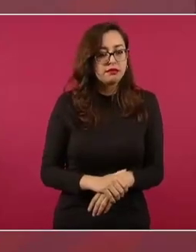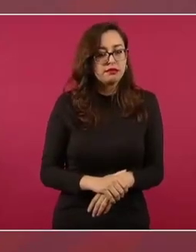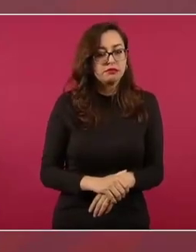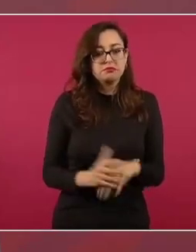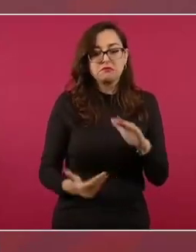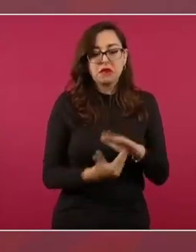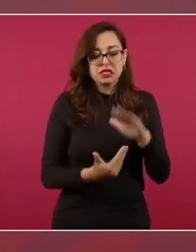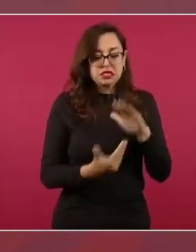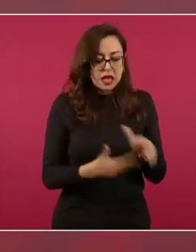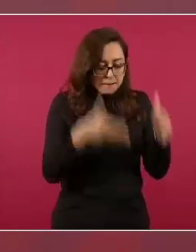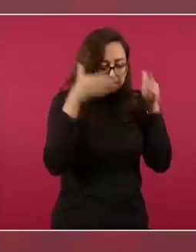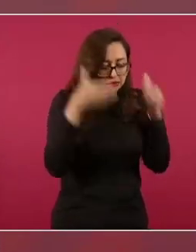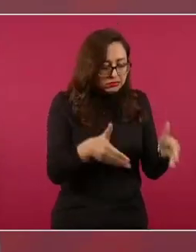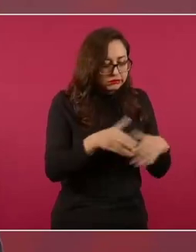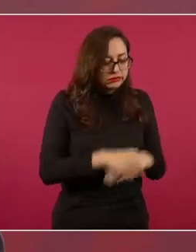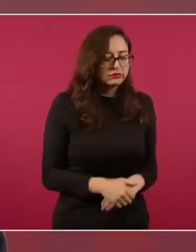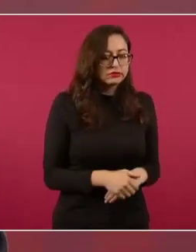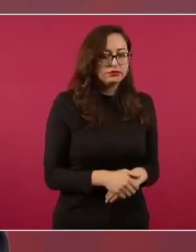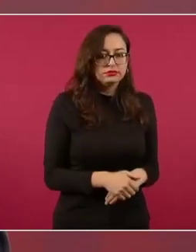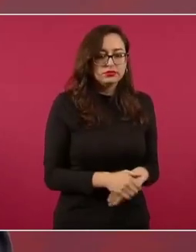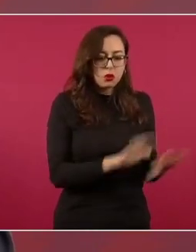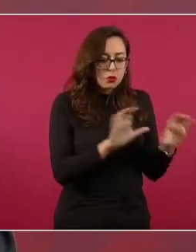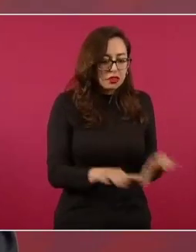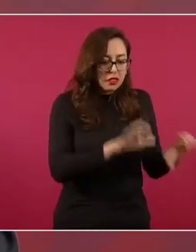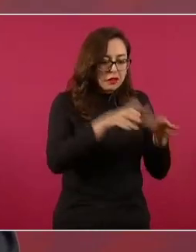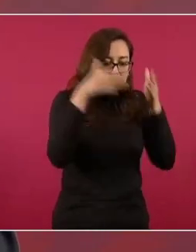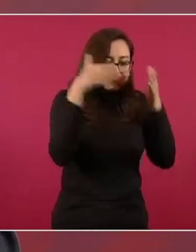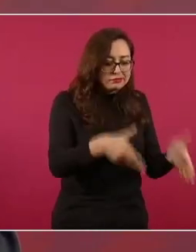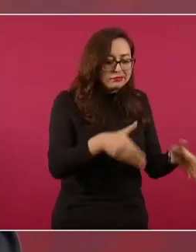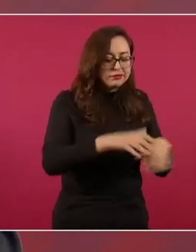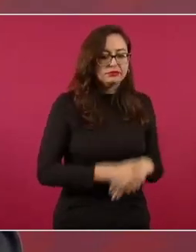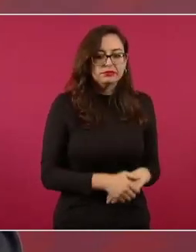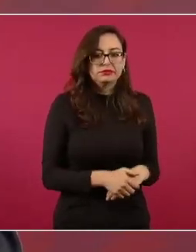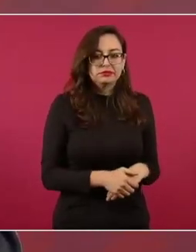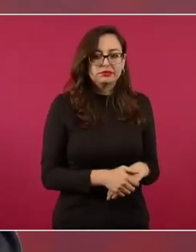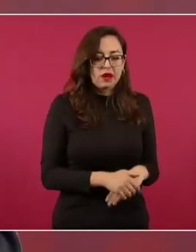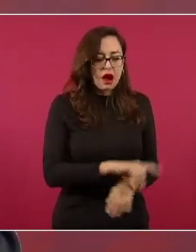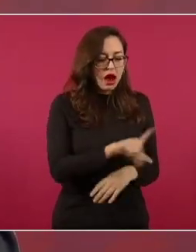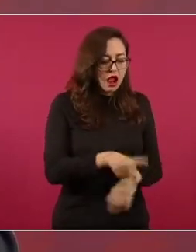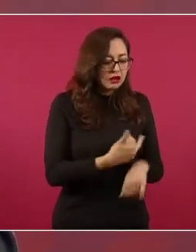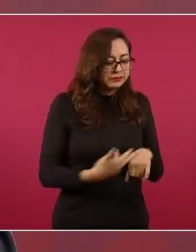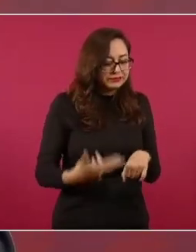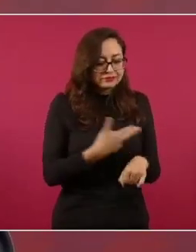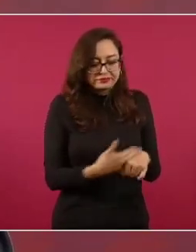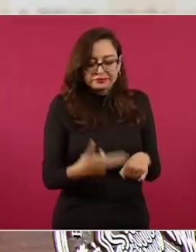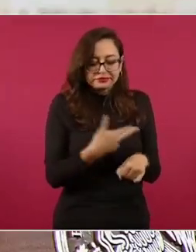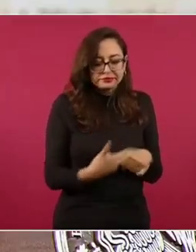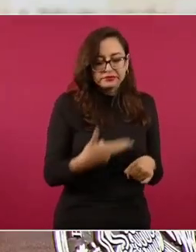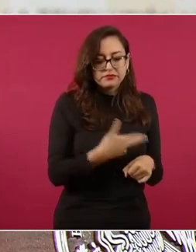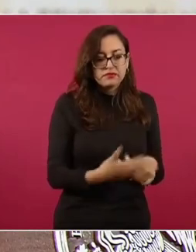Hay que visitar los municipios, hay que ir pueblo por pueblo,